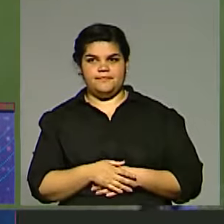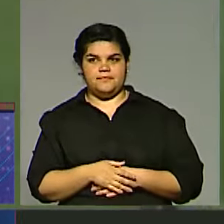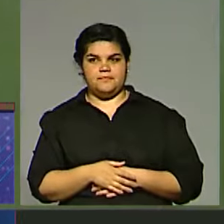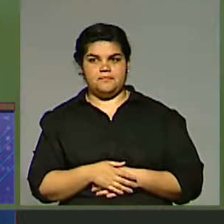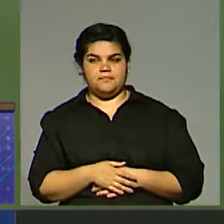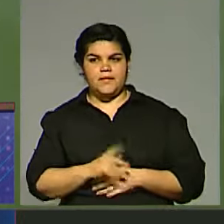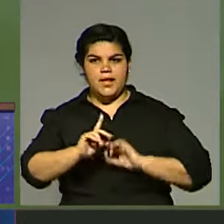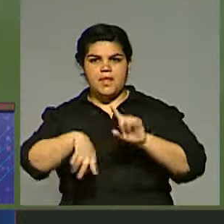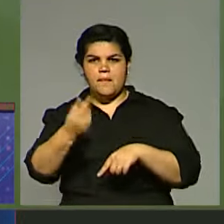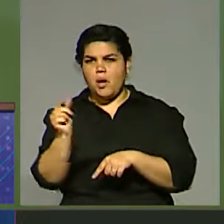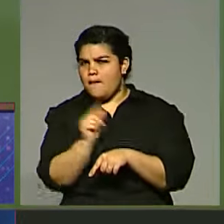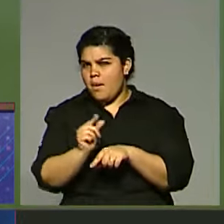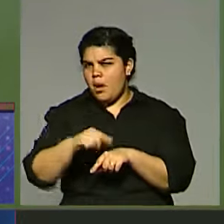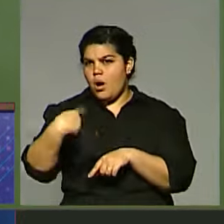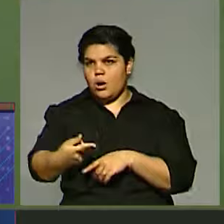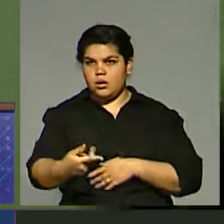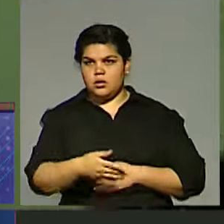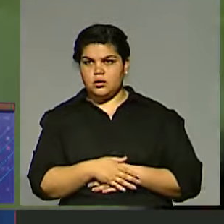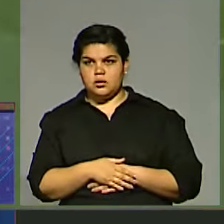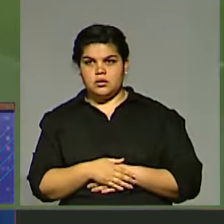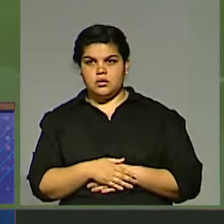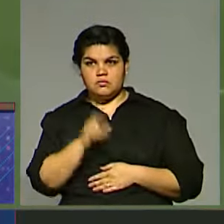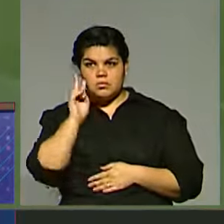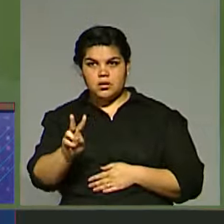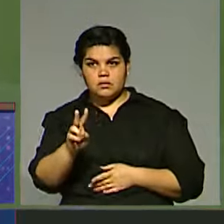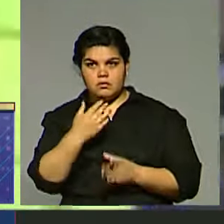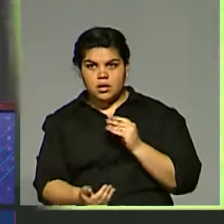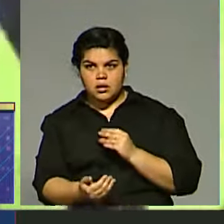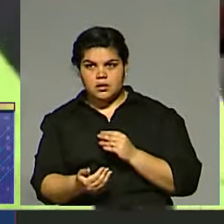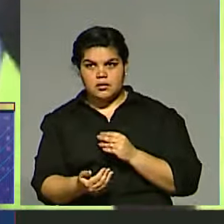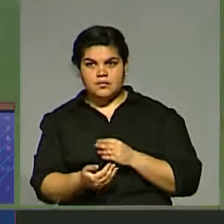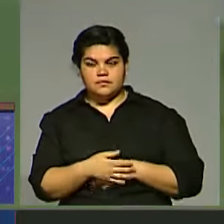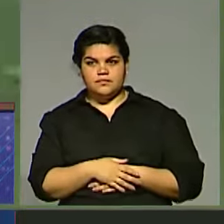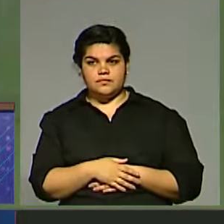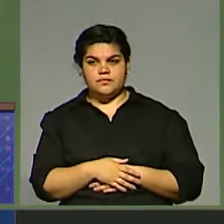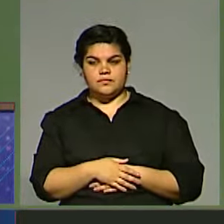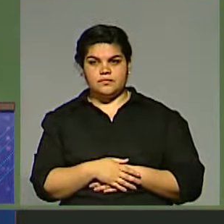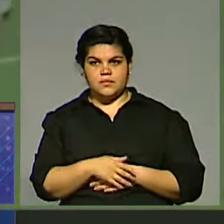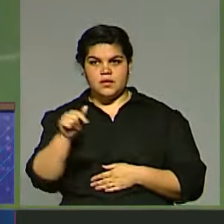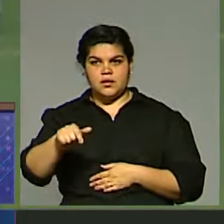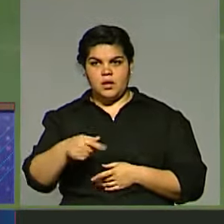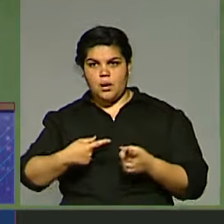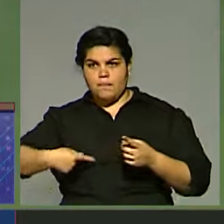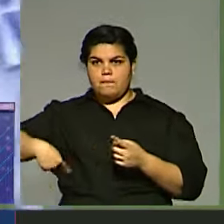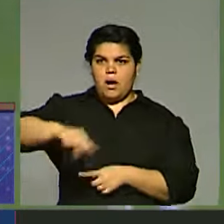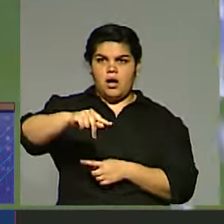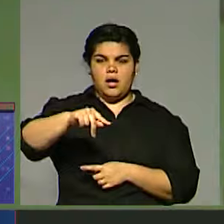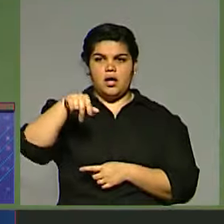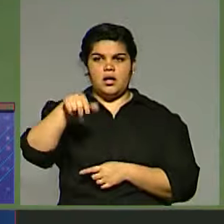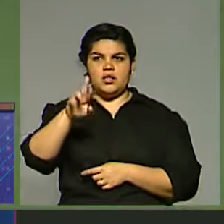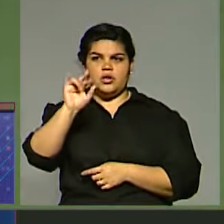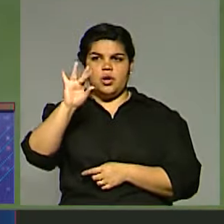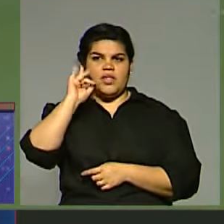Y minutos más tarde, este error. Piqué, la pelota le queda a Rodríguez.